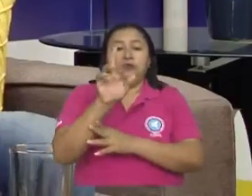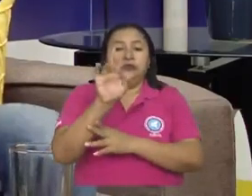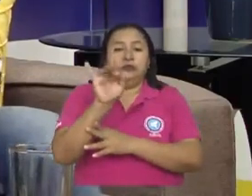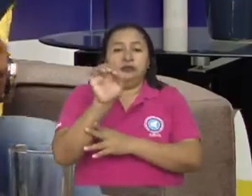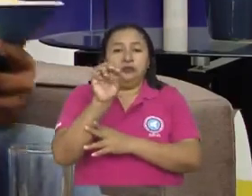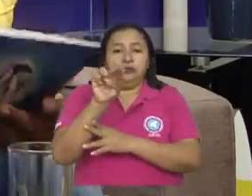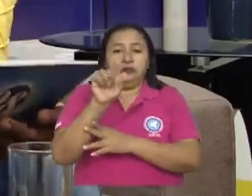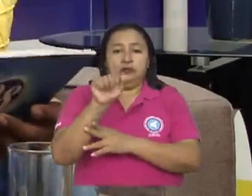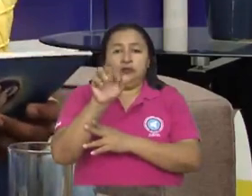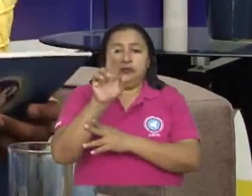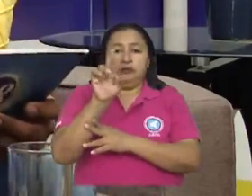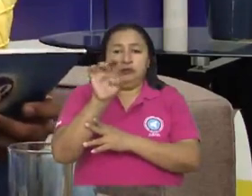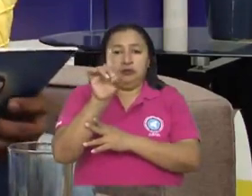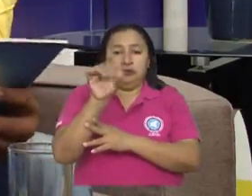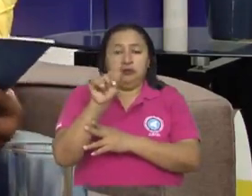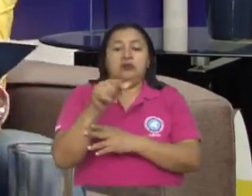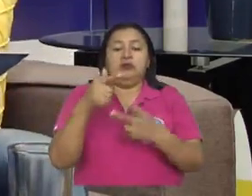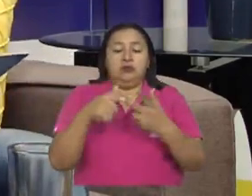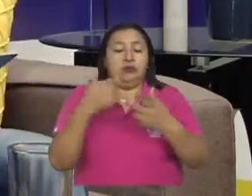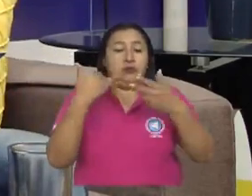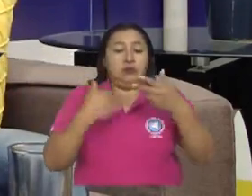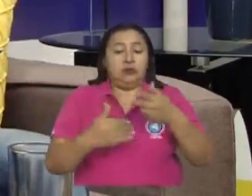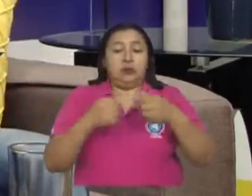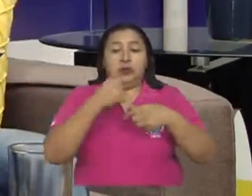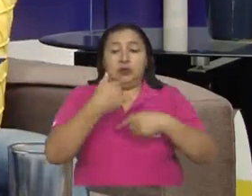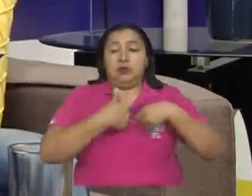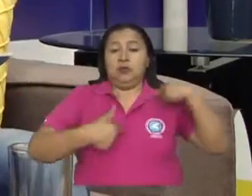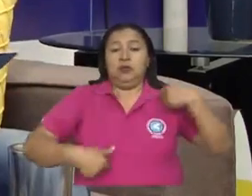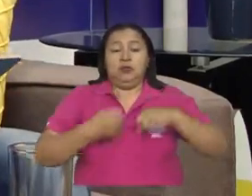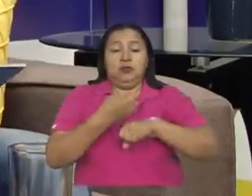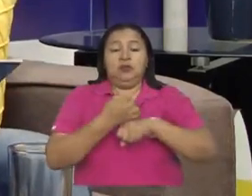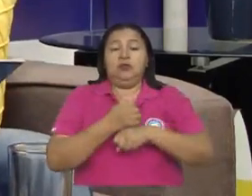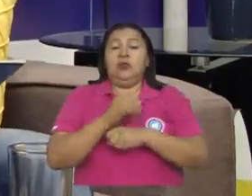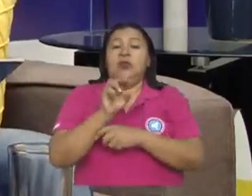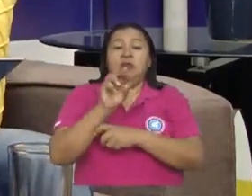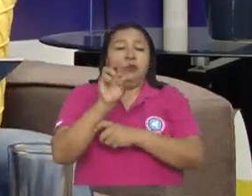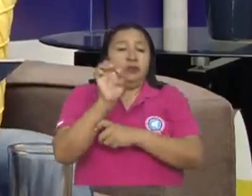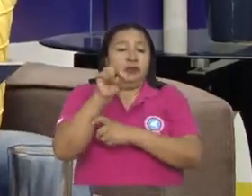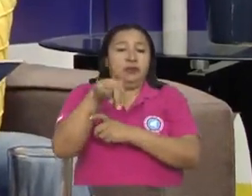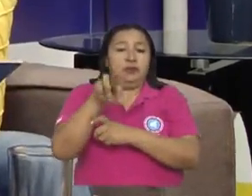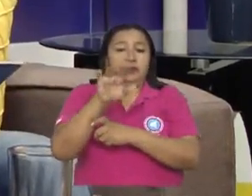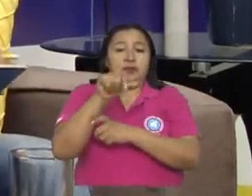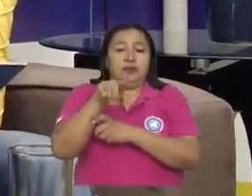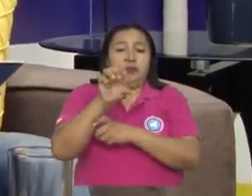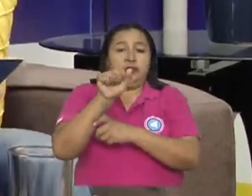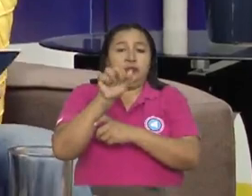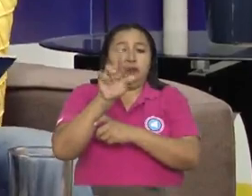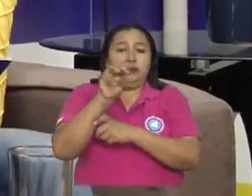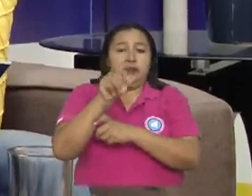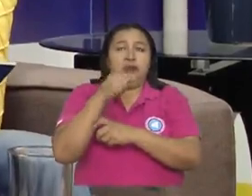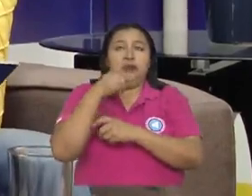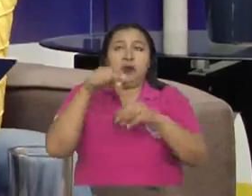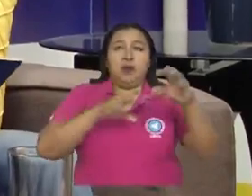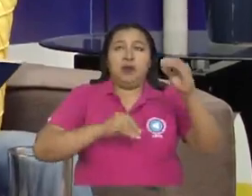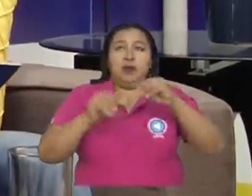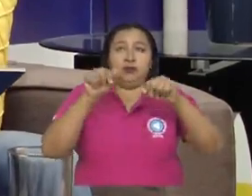también pues el compañero Enrique Armas, vicealcalde de Managua. Y junto a ellos conversamos y conocemos pues lo que va a ser la ejecución del